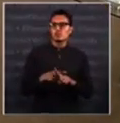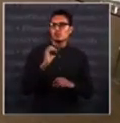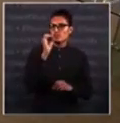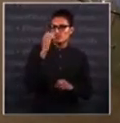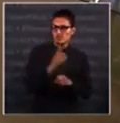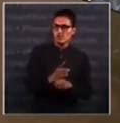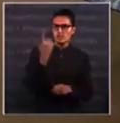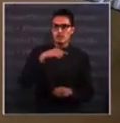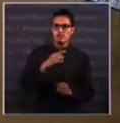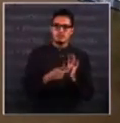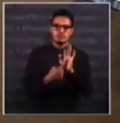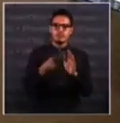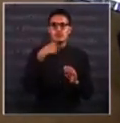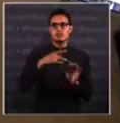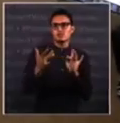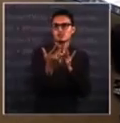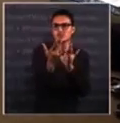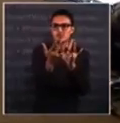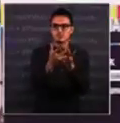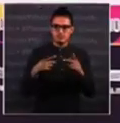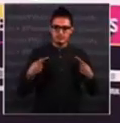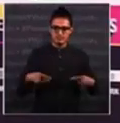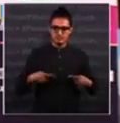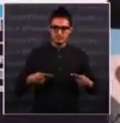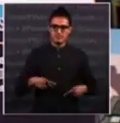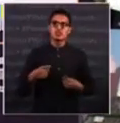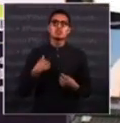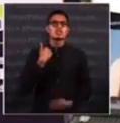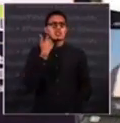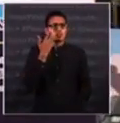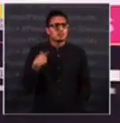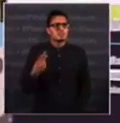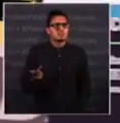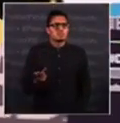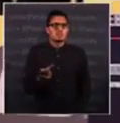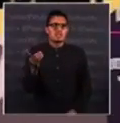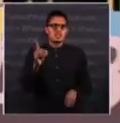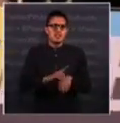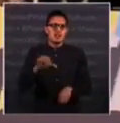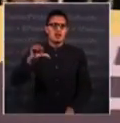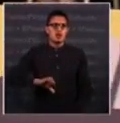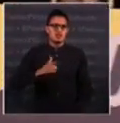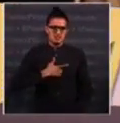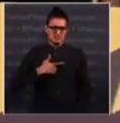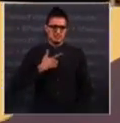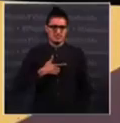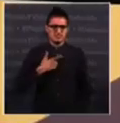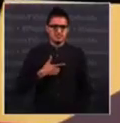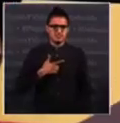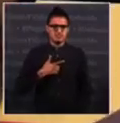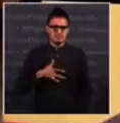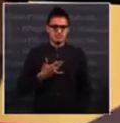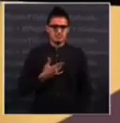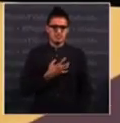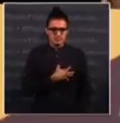como candidatos para tener un contacto directo con ustedes. Yo quisiera preguntarles el día de hoy si se sienten contentos y seguros de